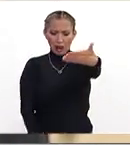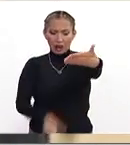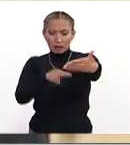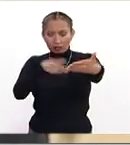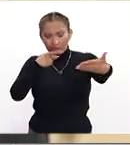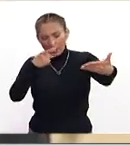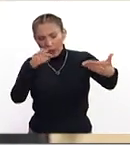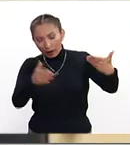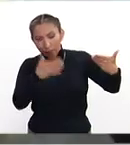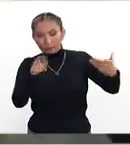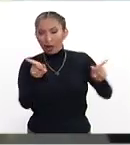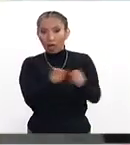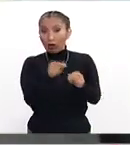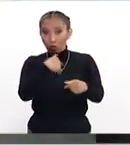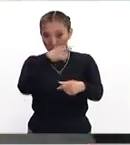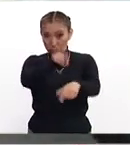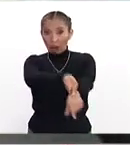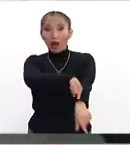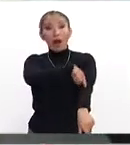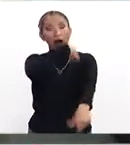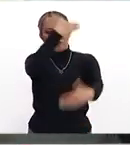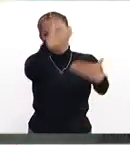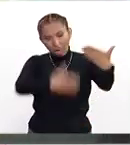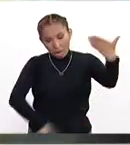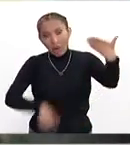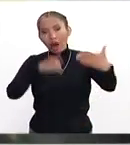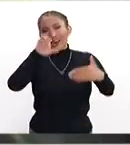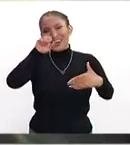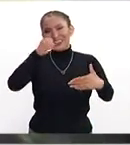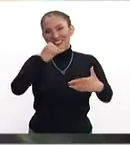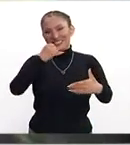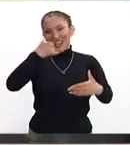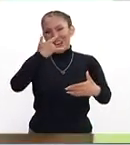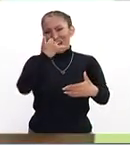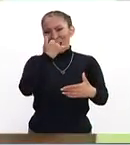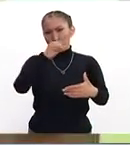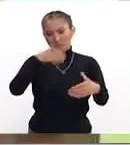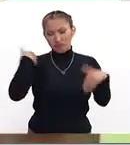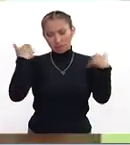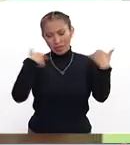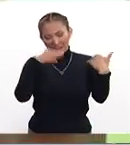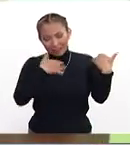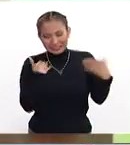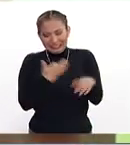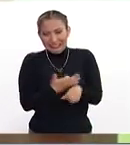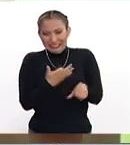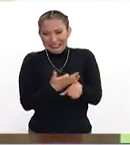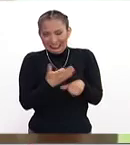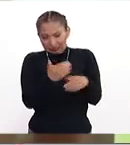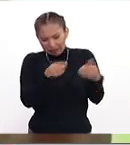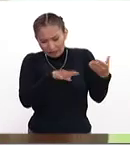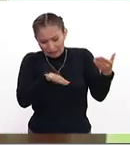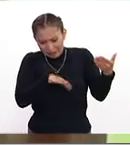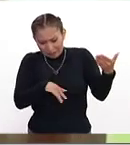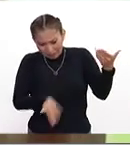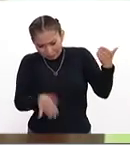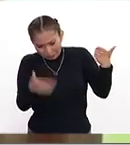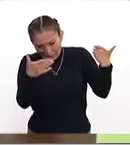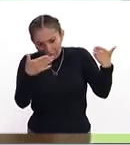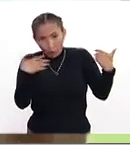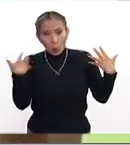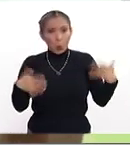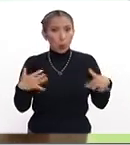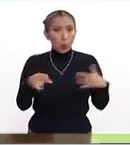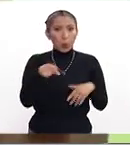impresión de que era un texto corto, y no, pues es un ensayo divertido, jocoso, largo, en